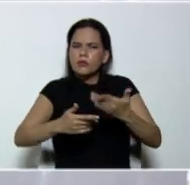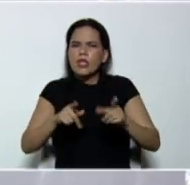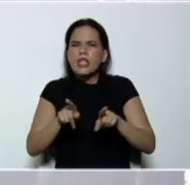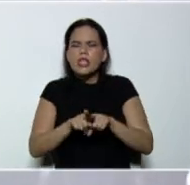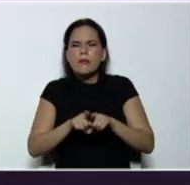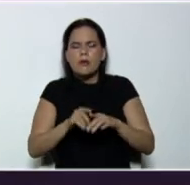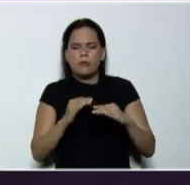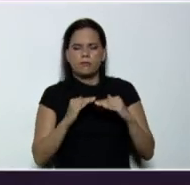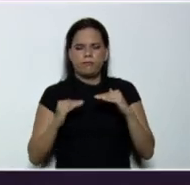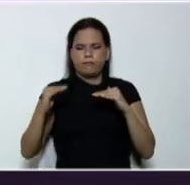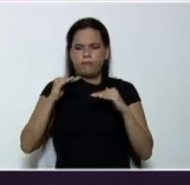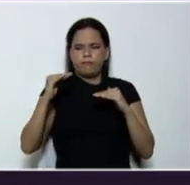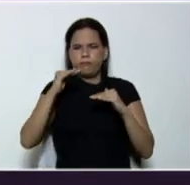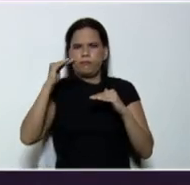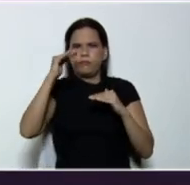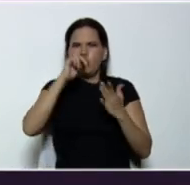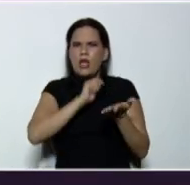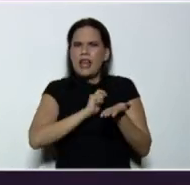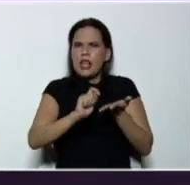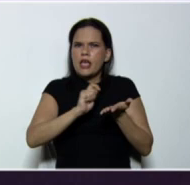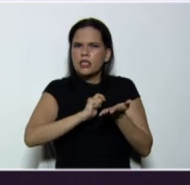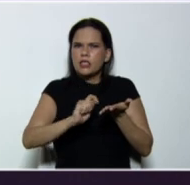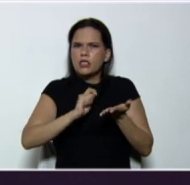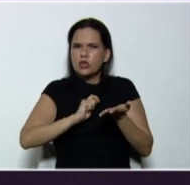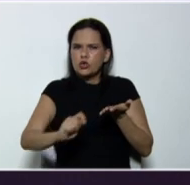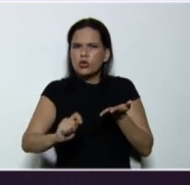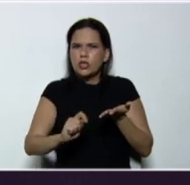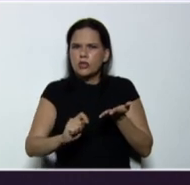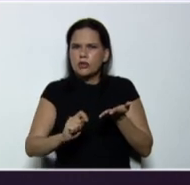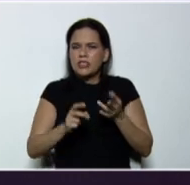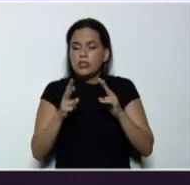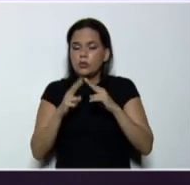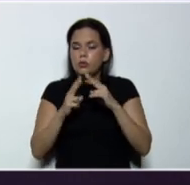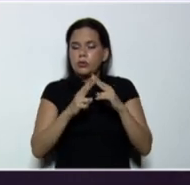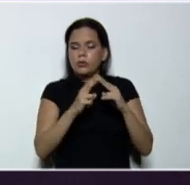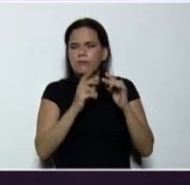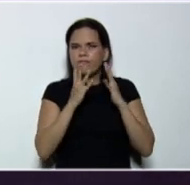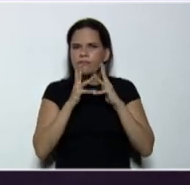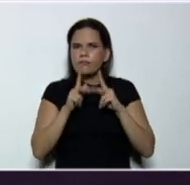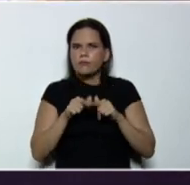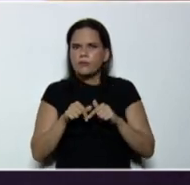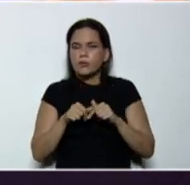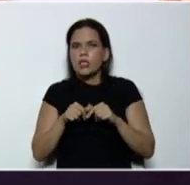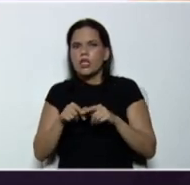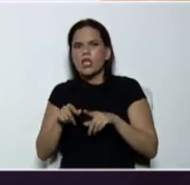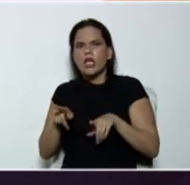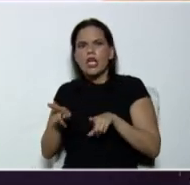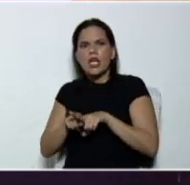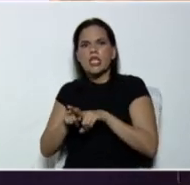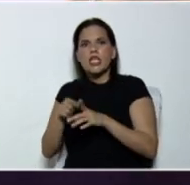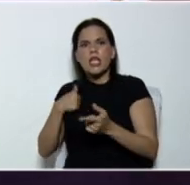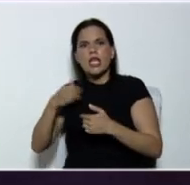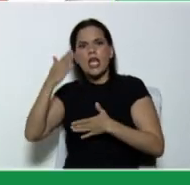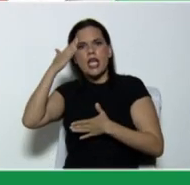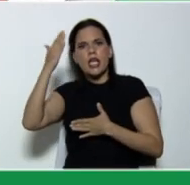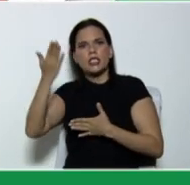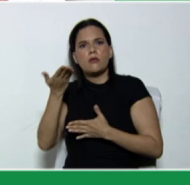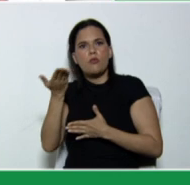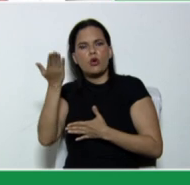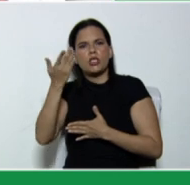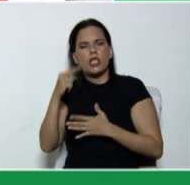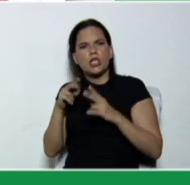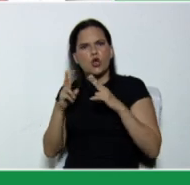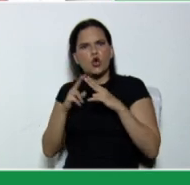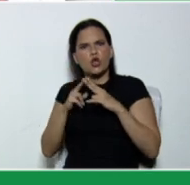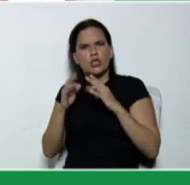van aumentando la escritura e identificar los números. Por supuesto, ya que es importante conocer